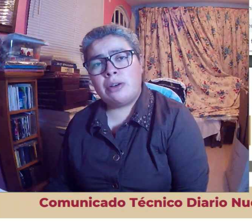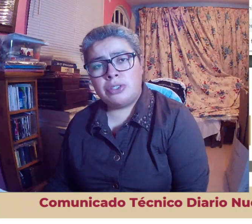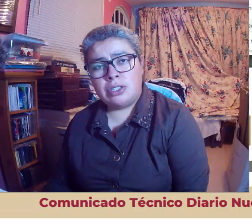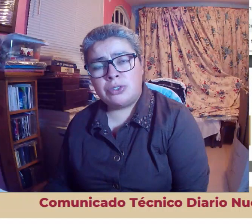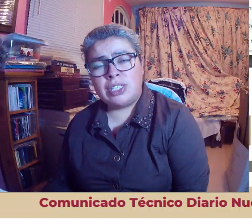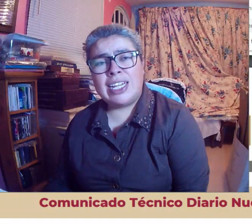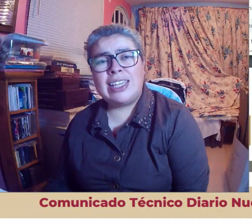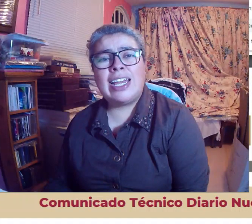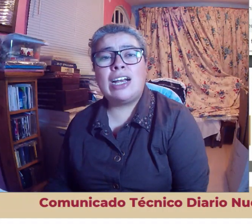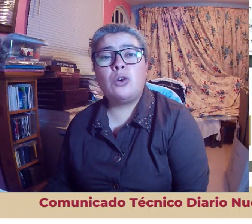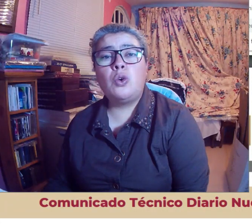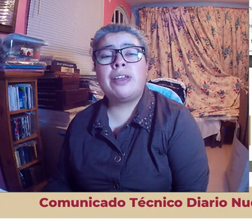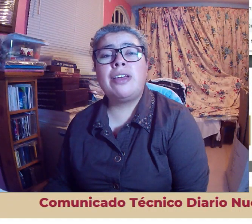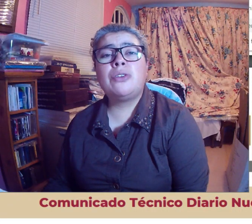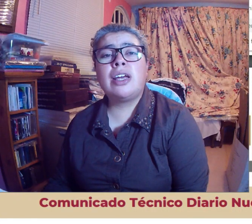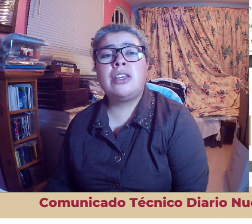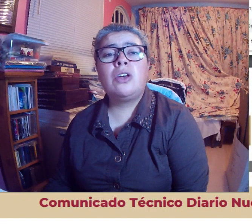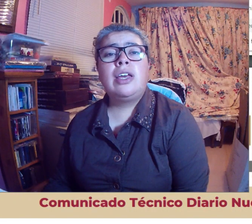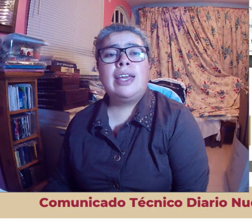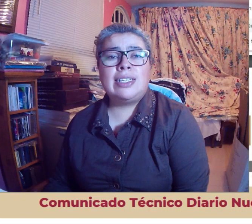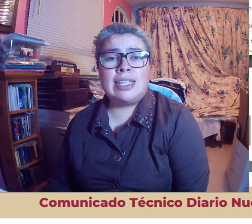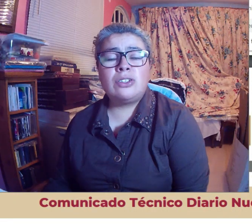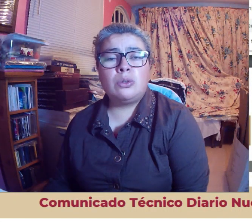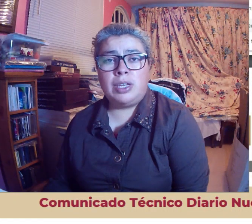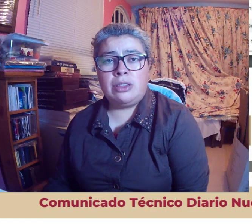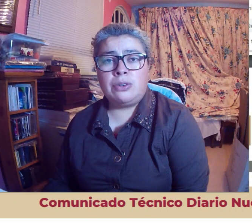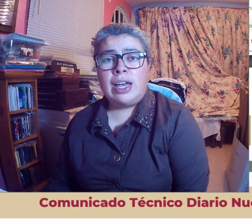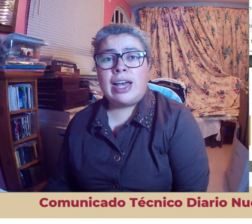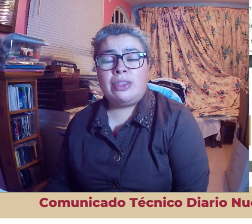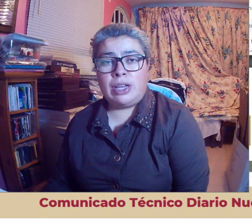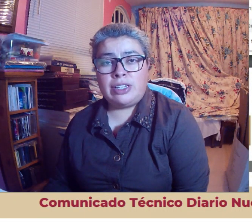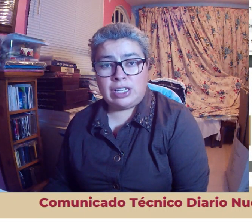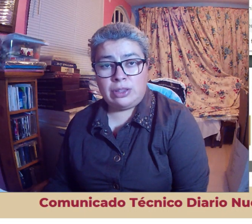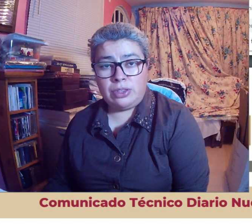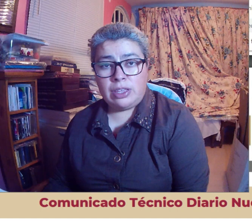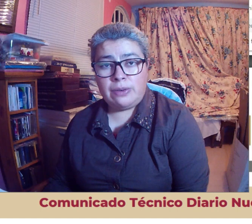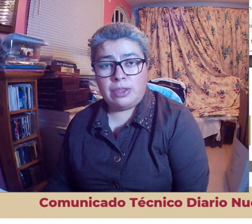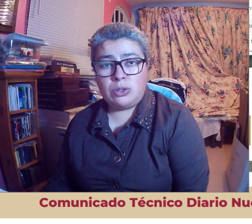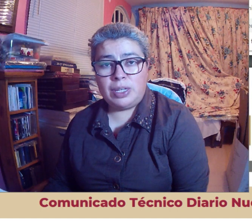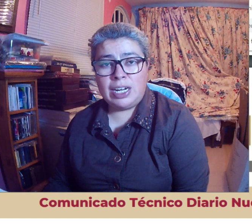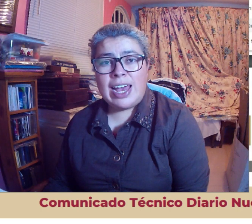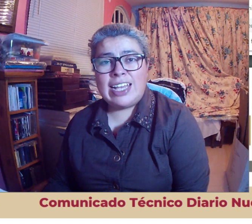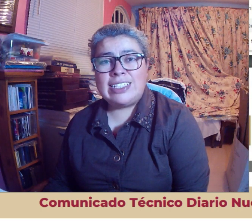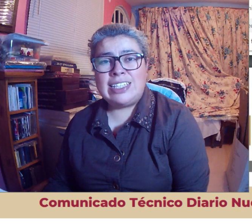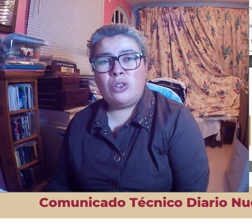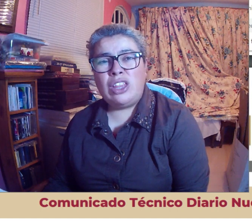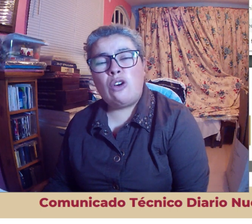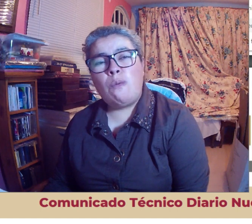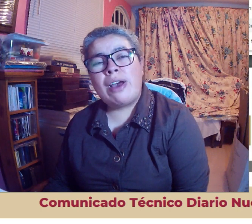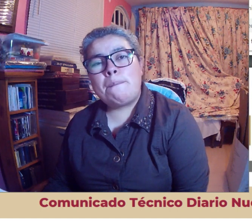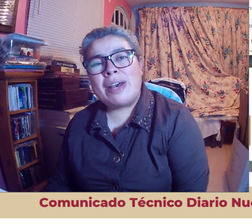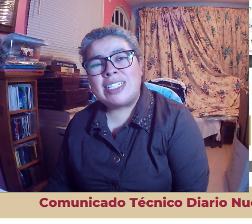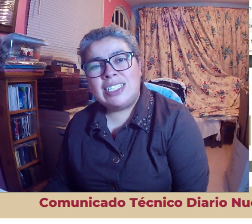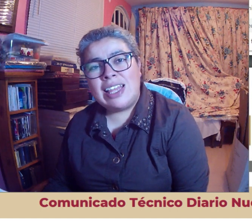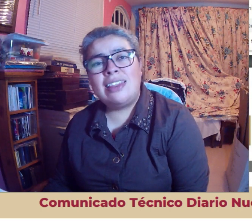ya para hoy se nos decreta que la curva de contagio está subiendo. ¿Hasta dónde debe de subir? Hasta donde